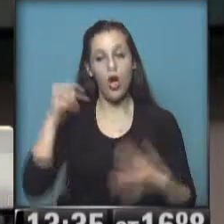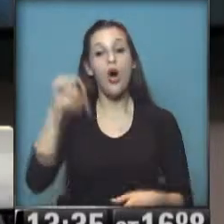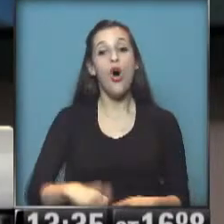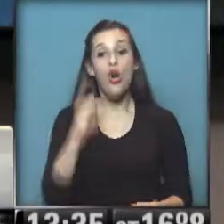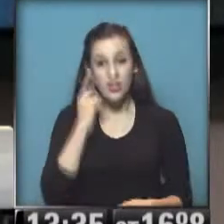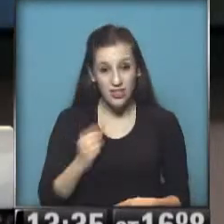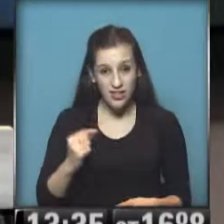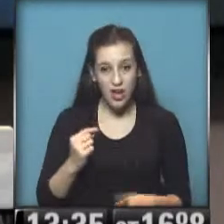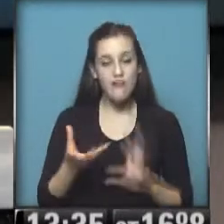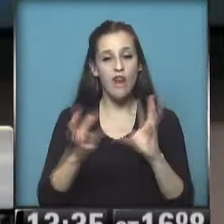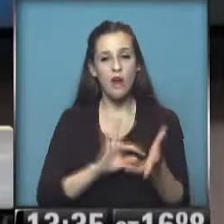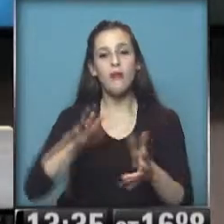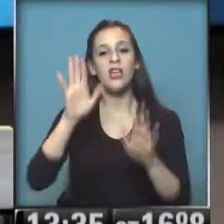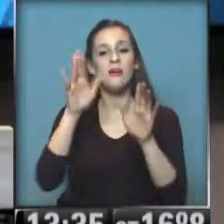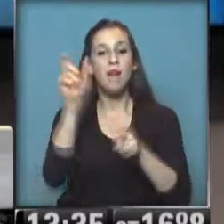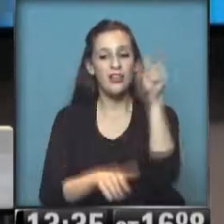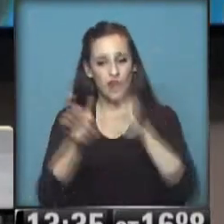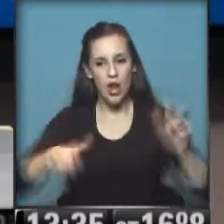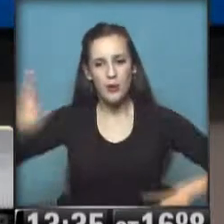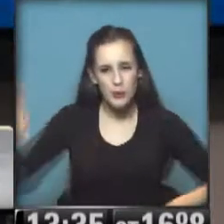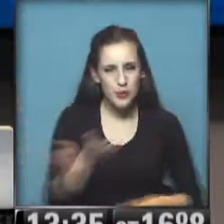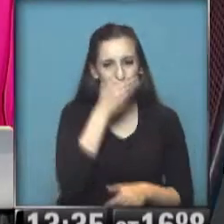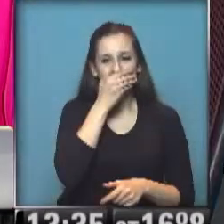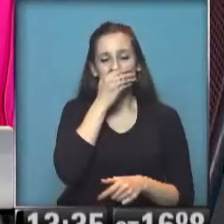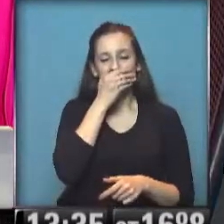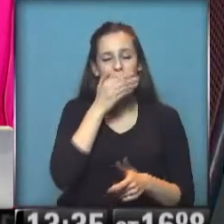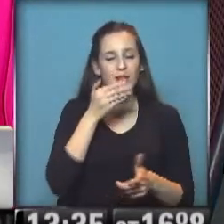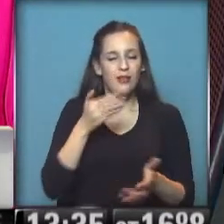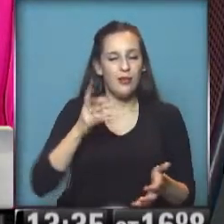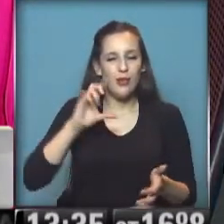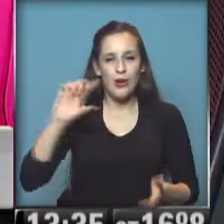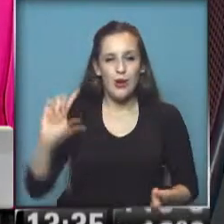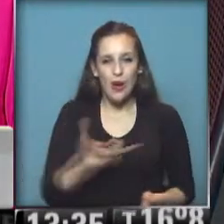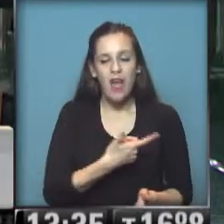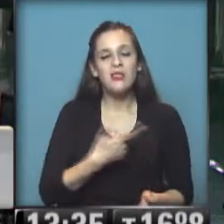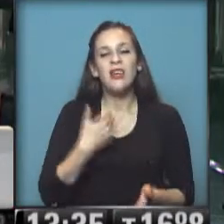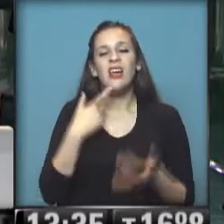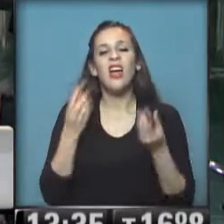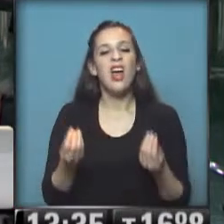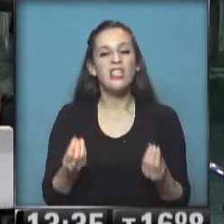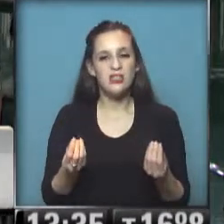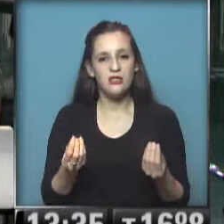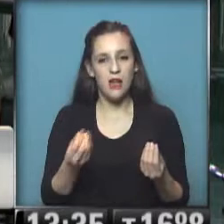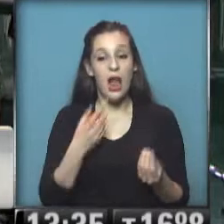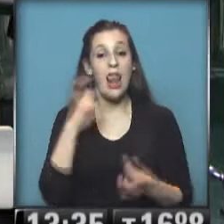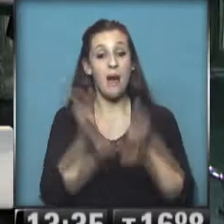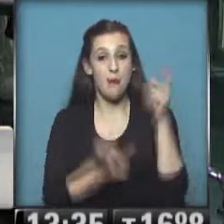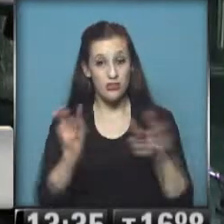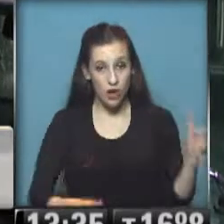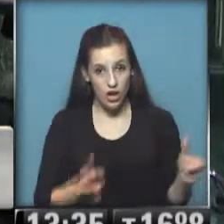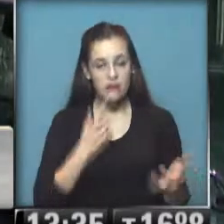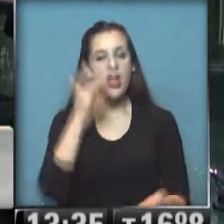mundial despiadada escucha la palabra que utiliza que niega a las víctimas sus derechos y su dignidad